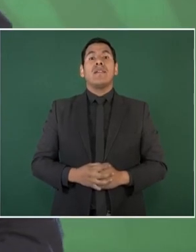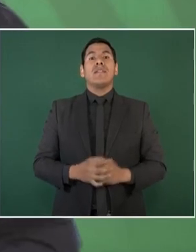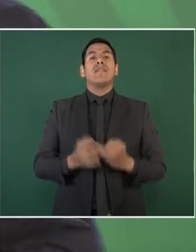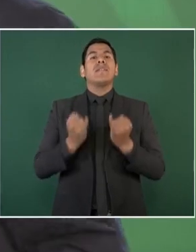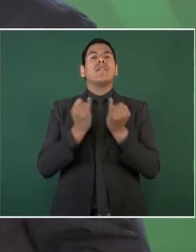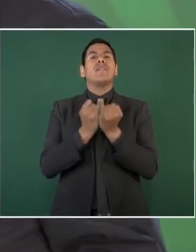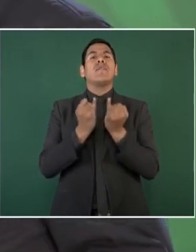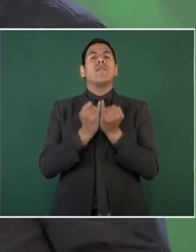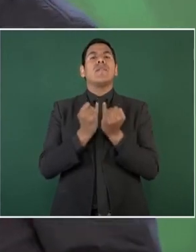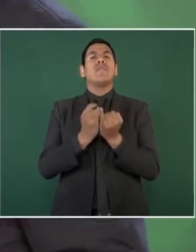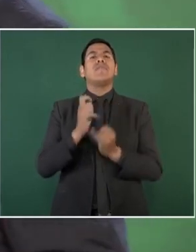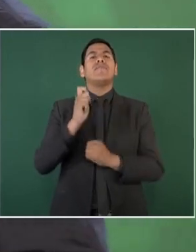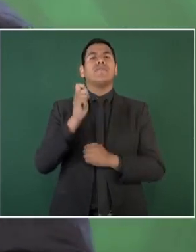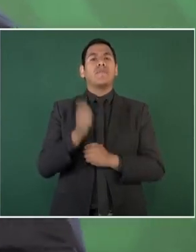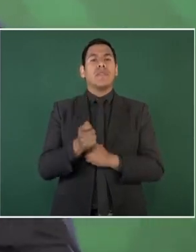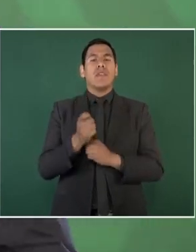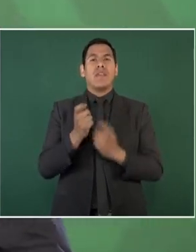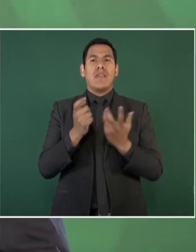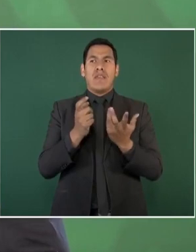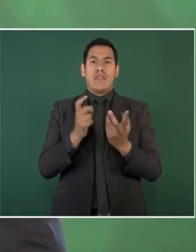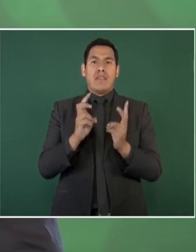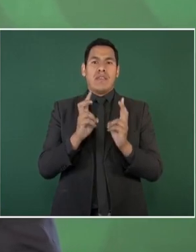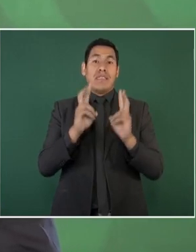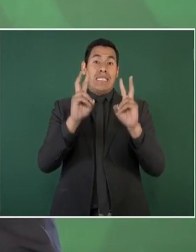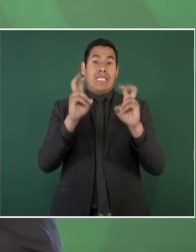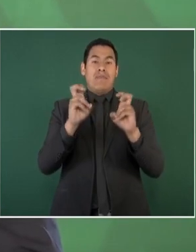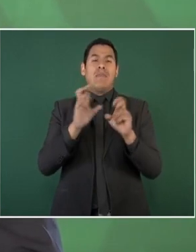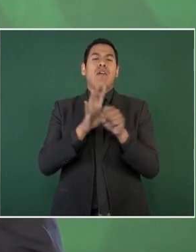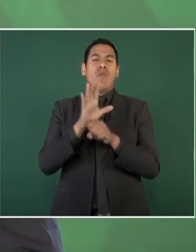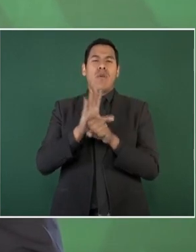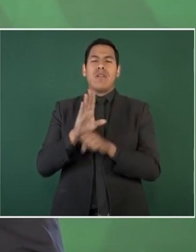con el bienestar social.